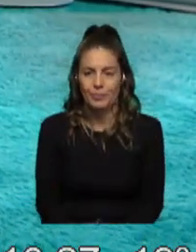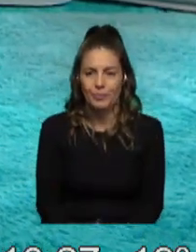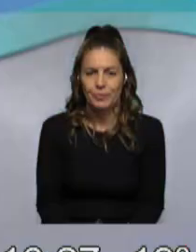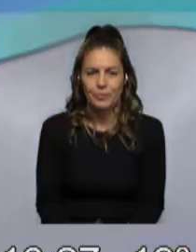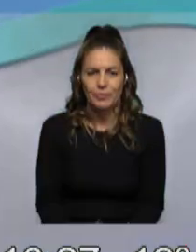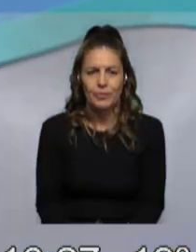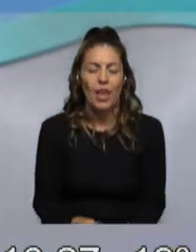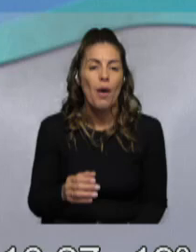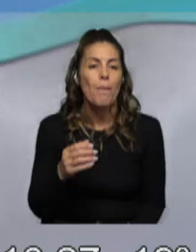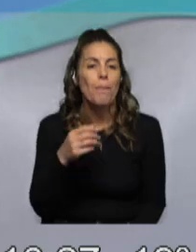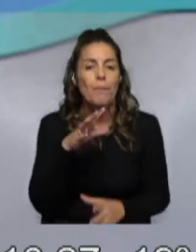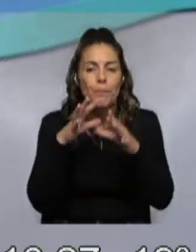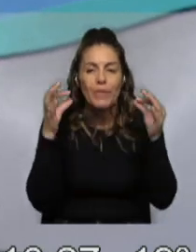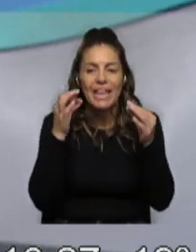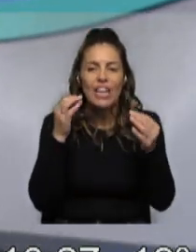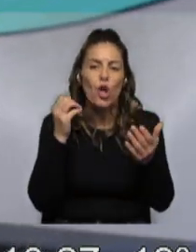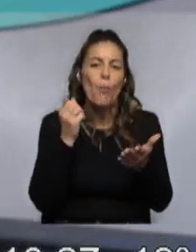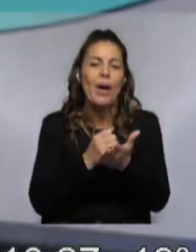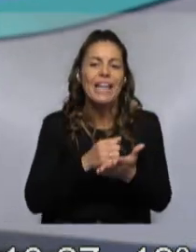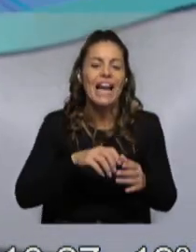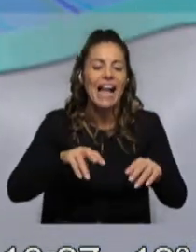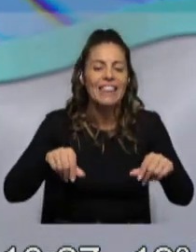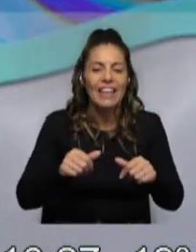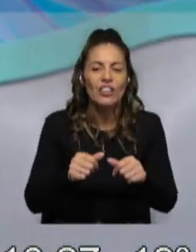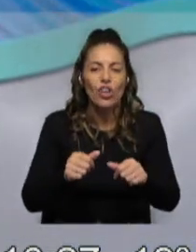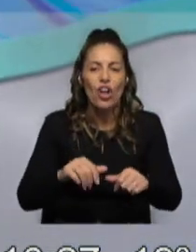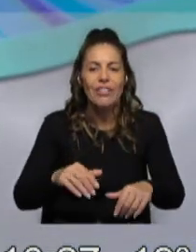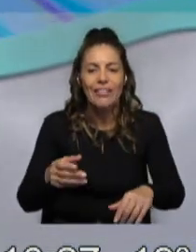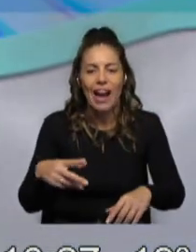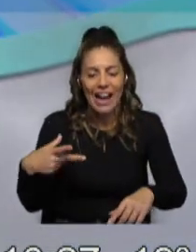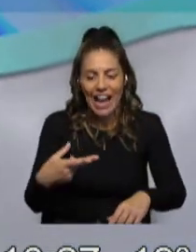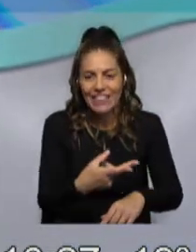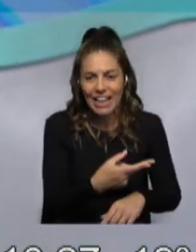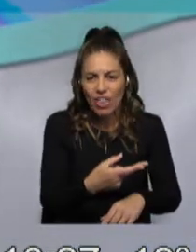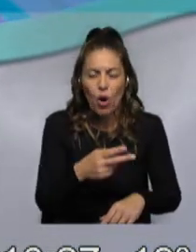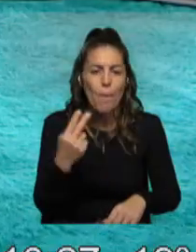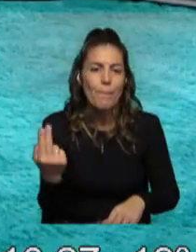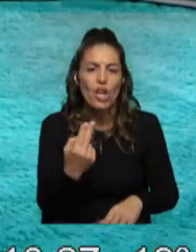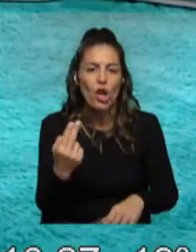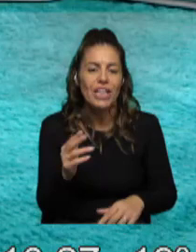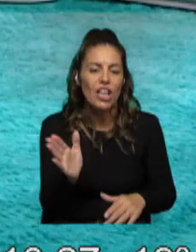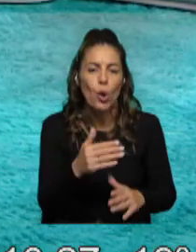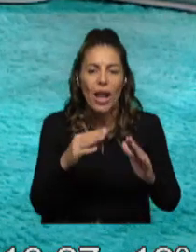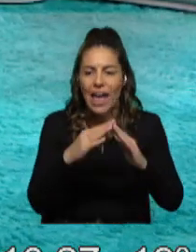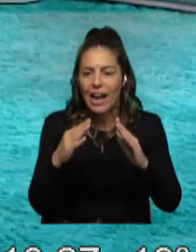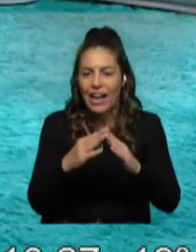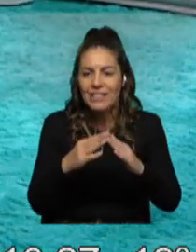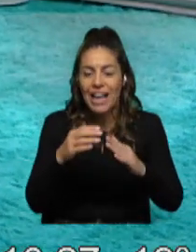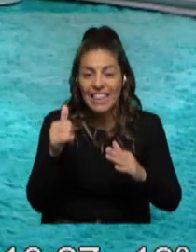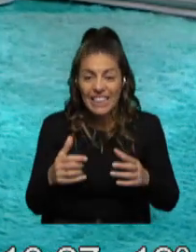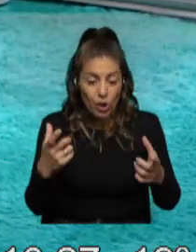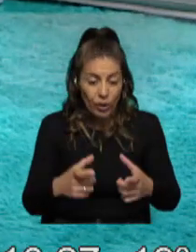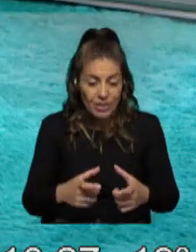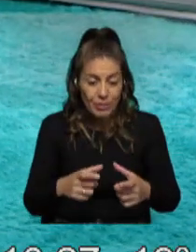Mi gato marca territorio todo el tiempo. Está castrado, pero orina en toda la casa y tiene el recipiente con piedritas. Bueno, en realidad,